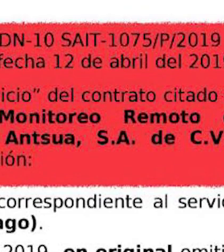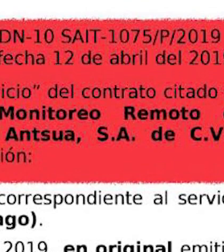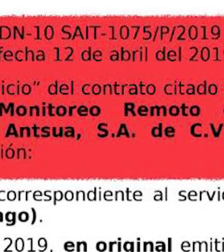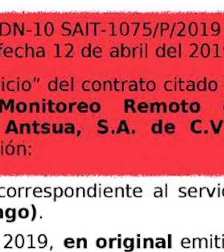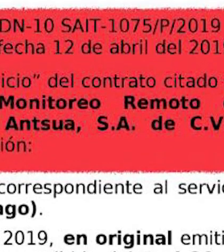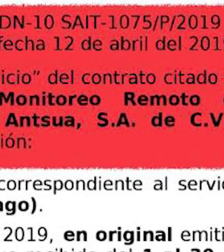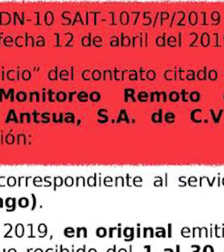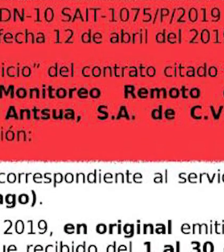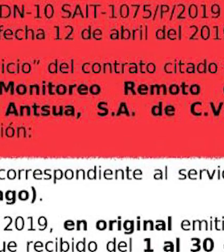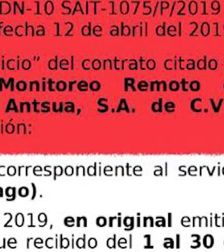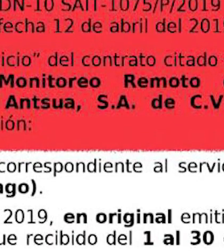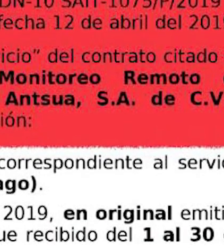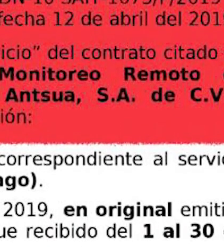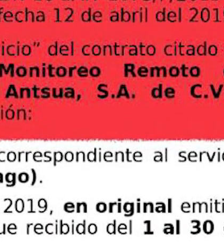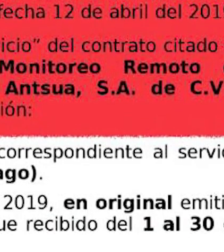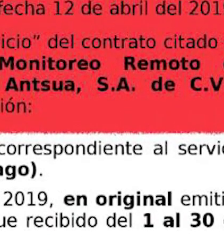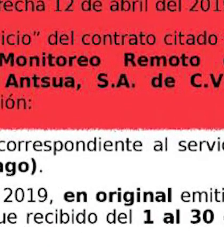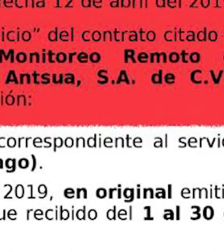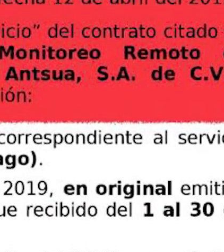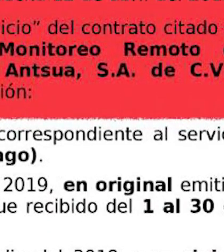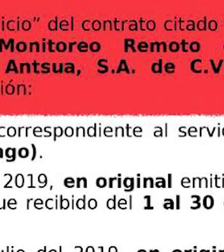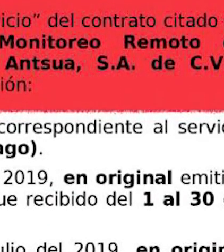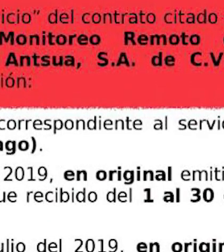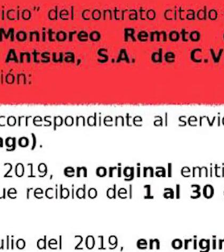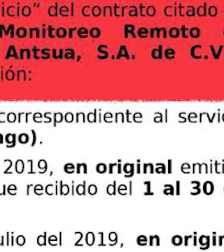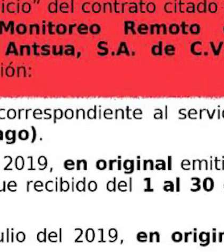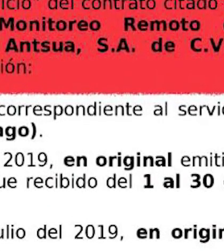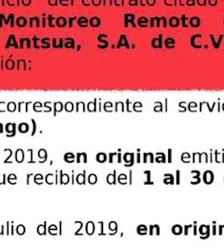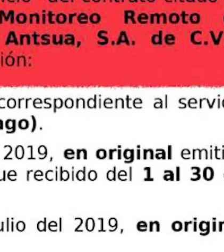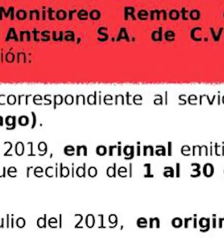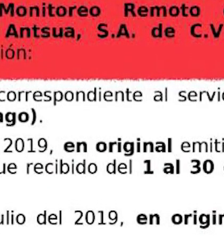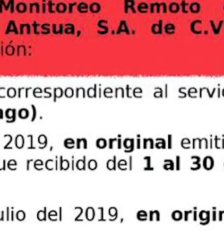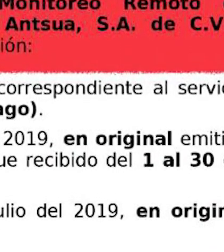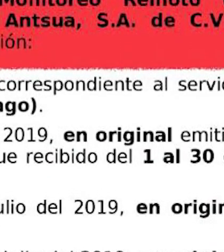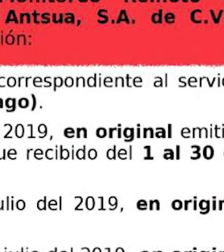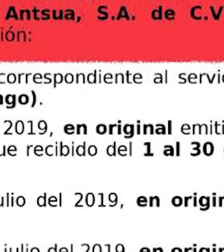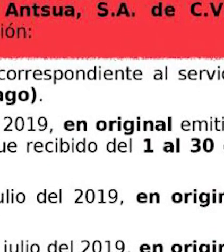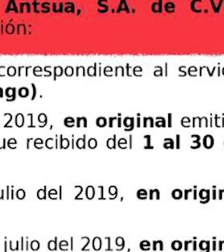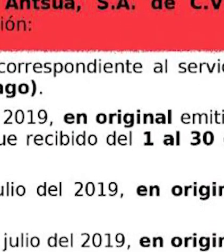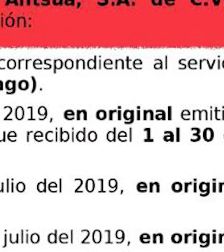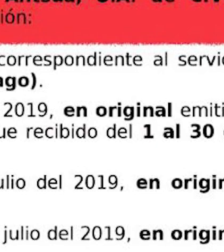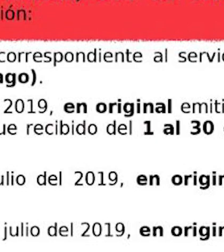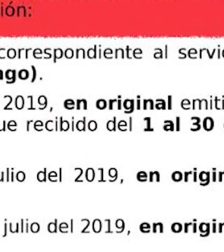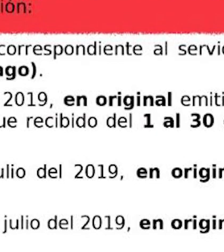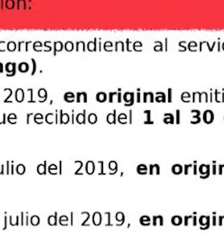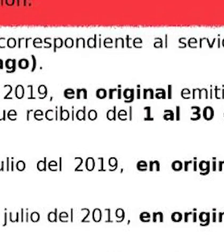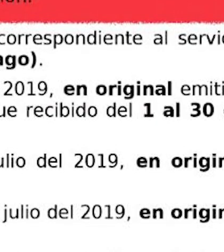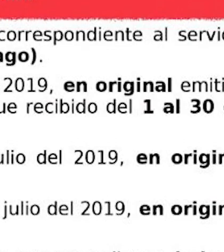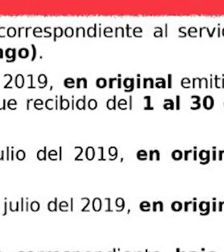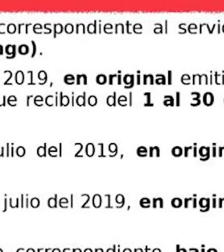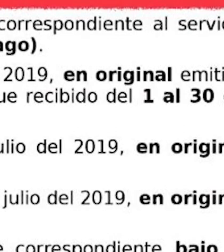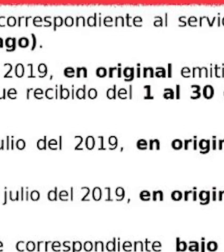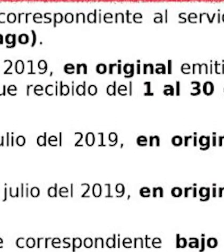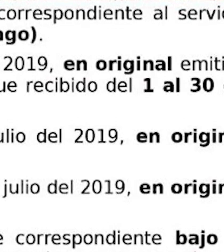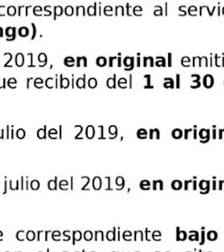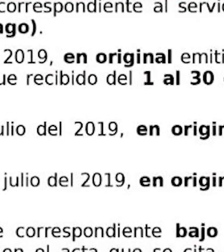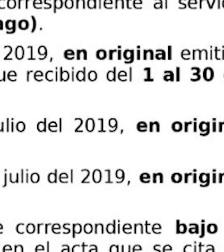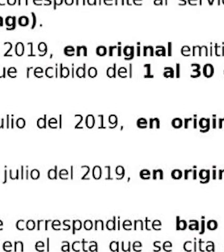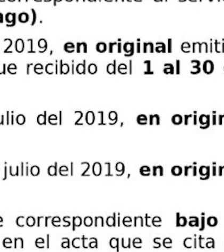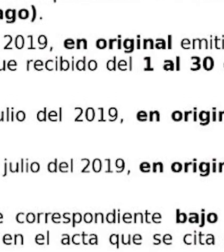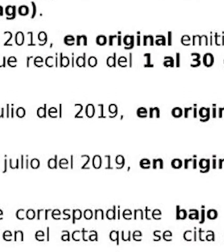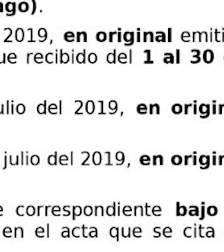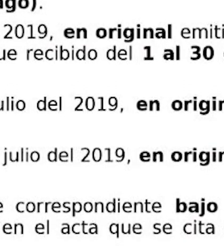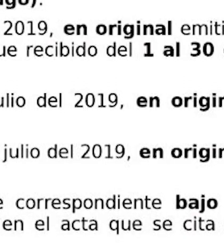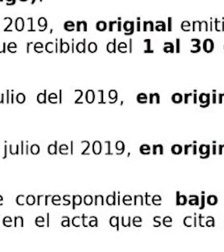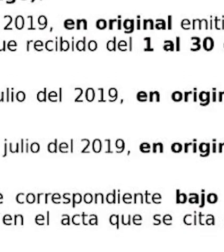monitoreo remoto. Se informa que el servicio se cumplió, que se pagó incluso, y por lo